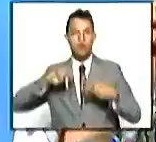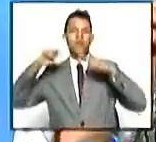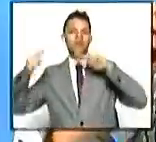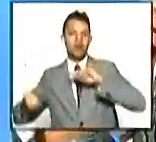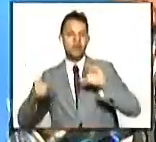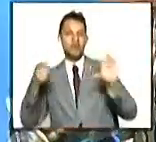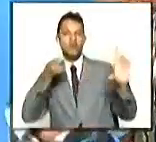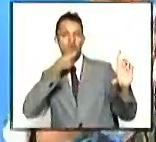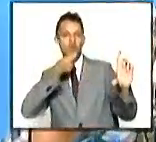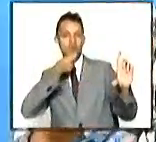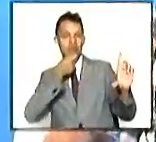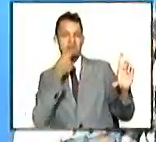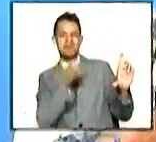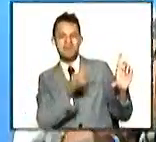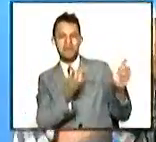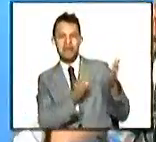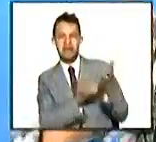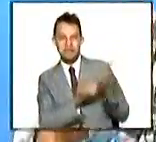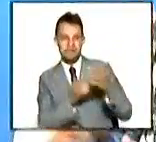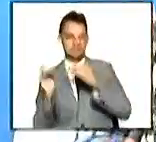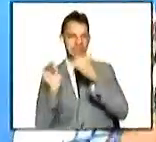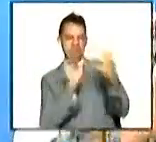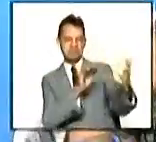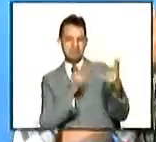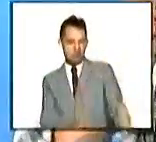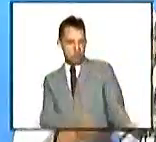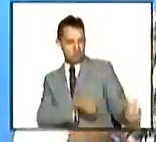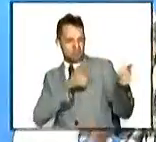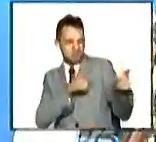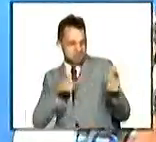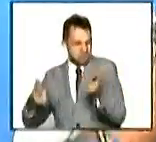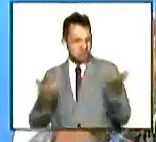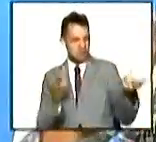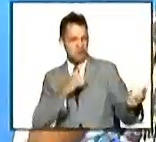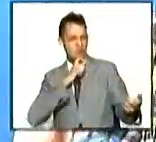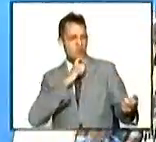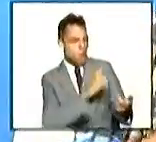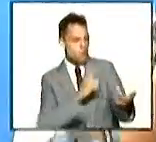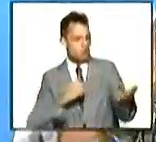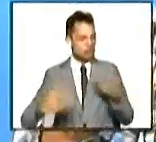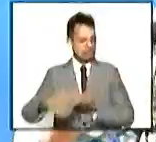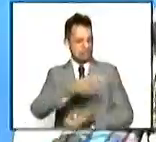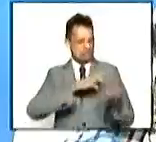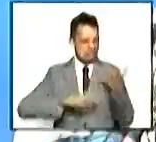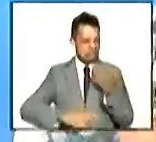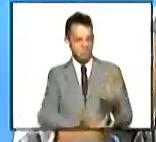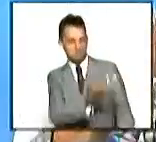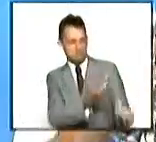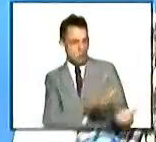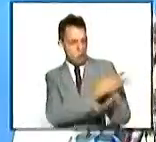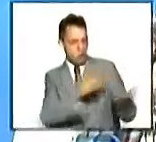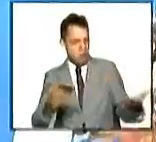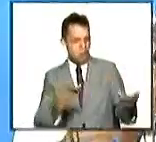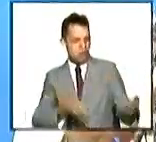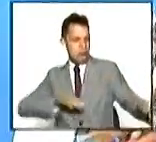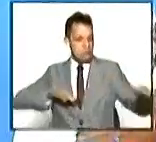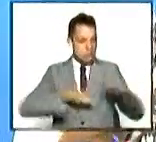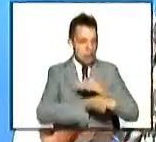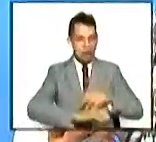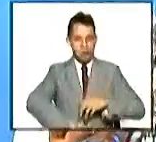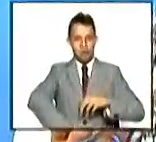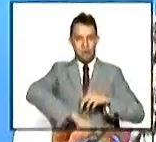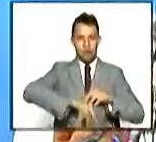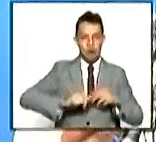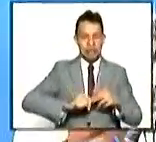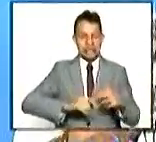ejemplo, de tantas guerras, de tantos odios, de tantas intrigas, de maldad, de tantos robos, de asesinatos, de atracos y